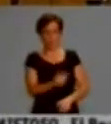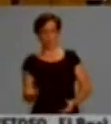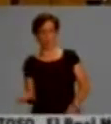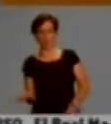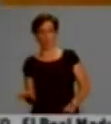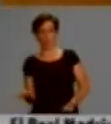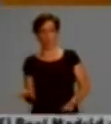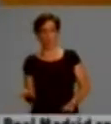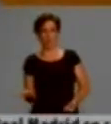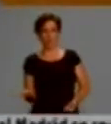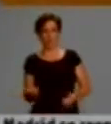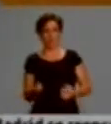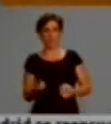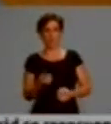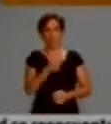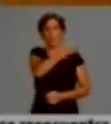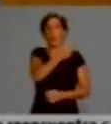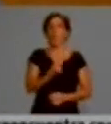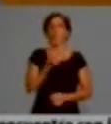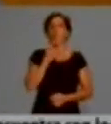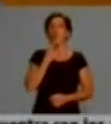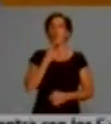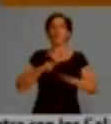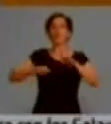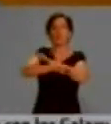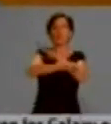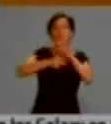Solo pueden sufrir chantaje, como usted denunció,